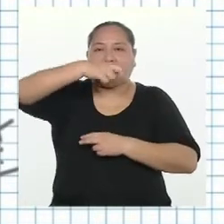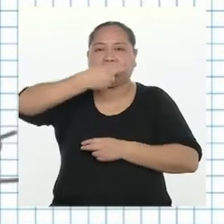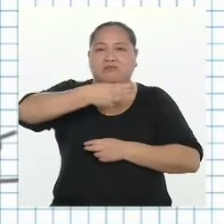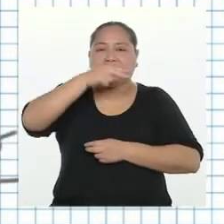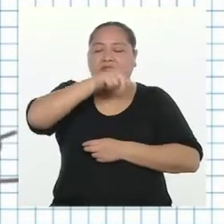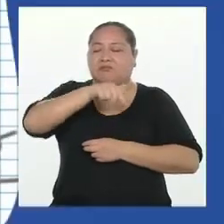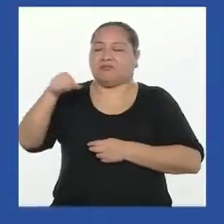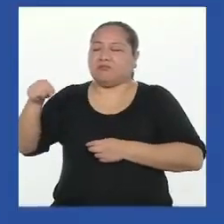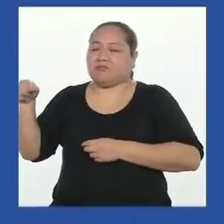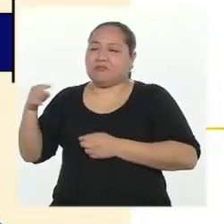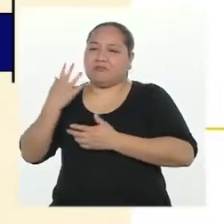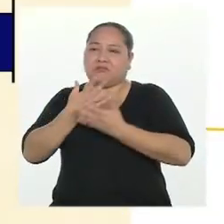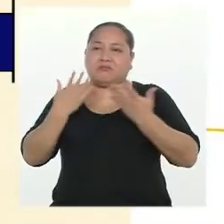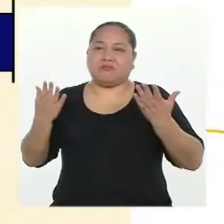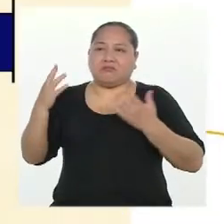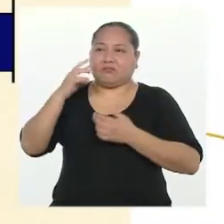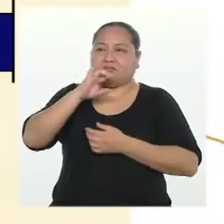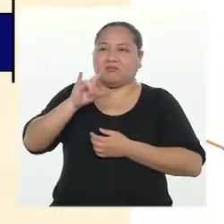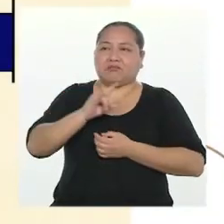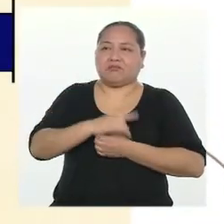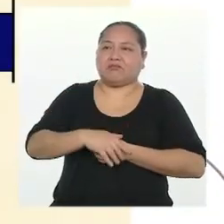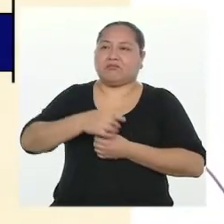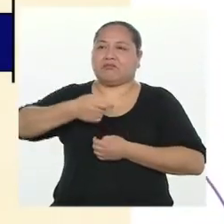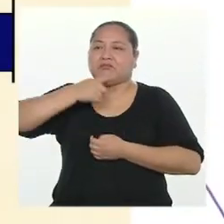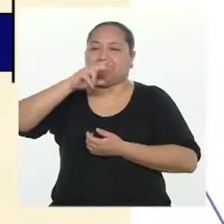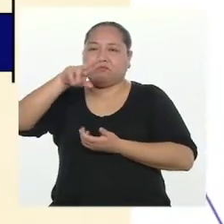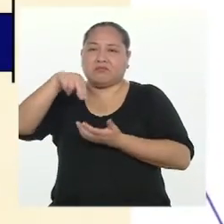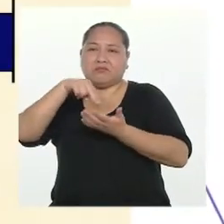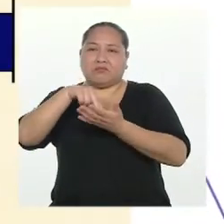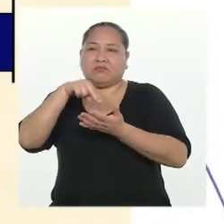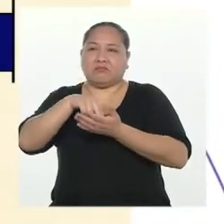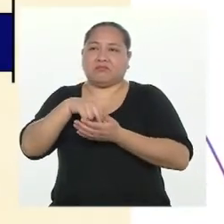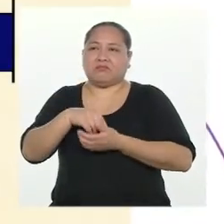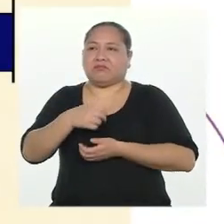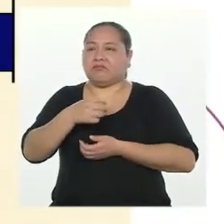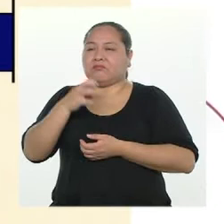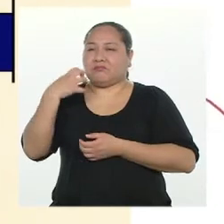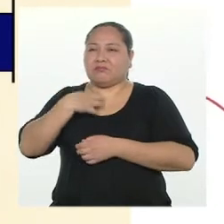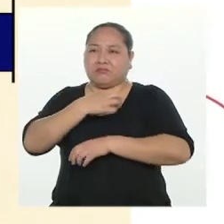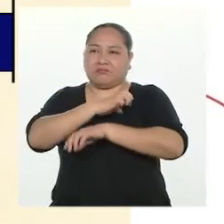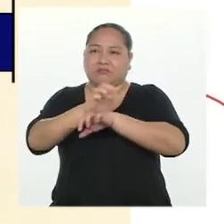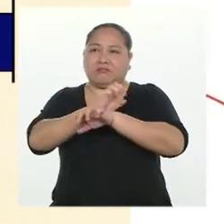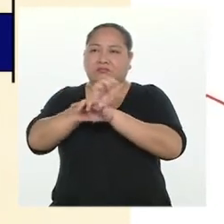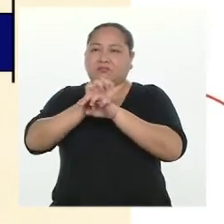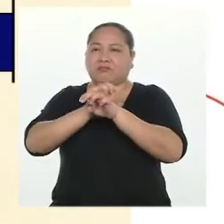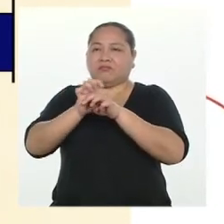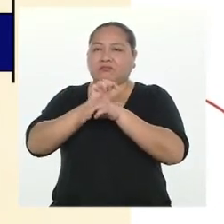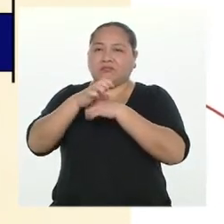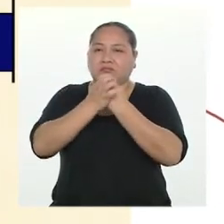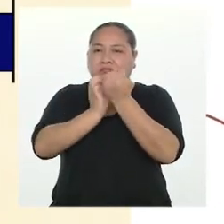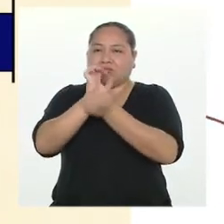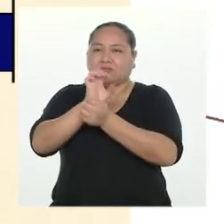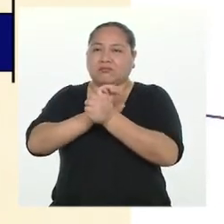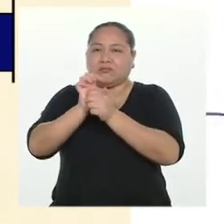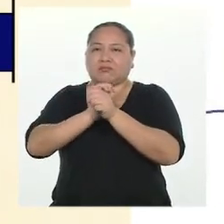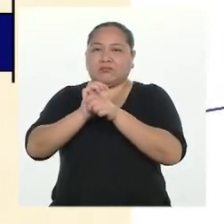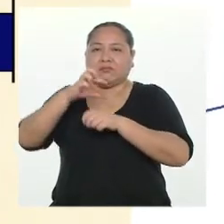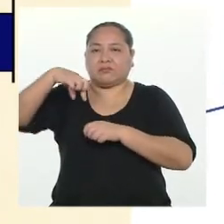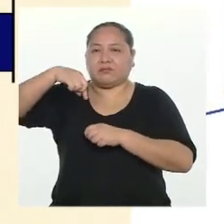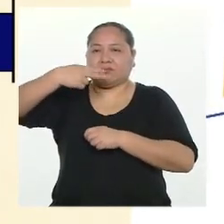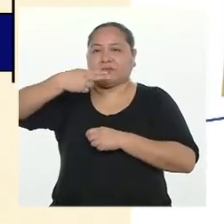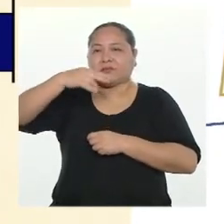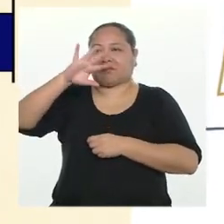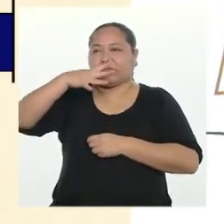hemos utilizado. El pH del agua es neutro. Los jabones de tocador, el que utilizamos para lavarnos las manos, tiene un